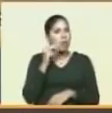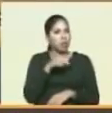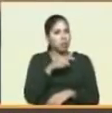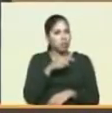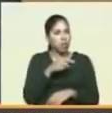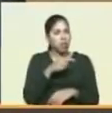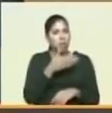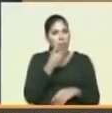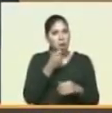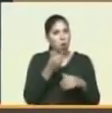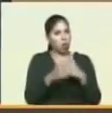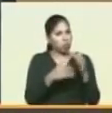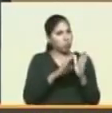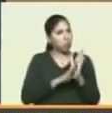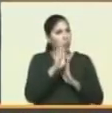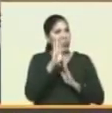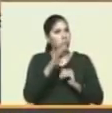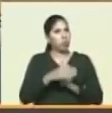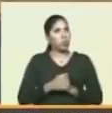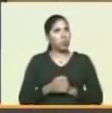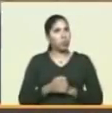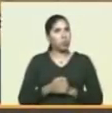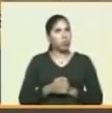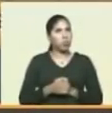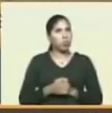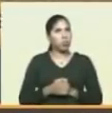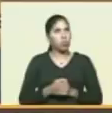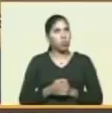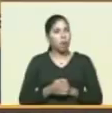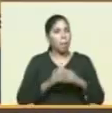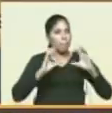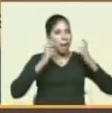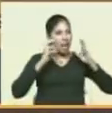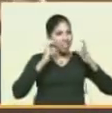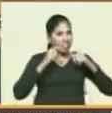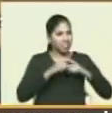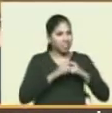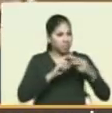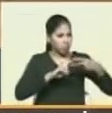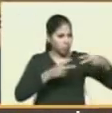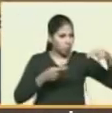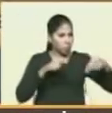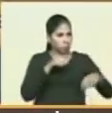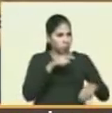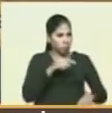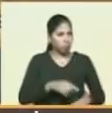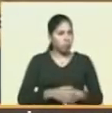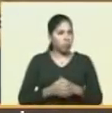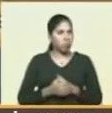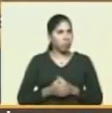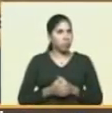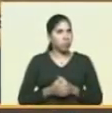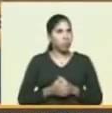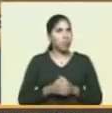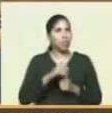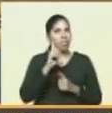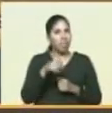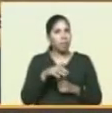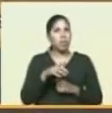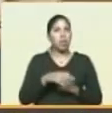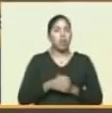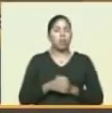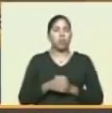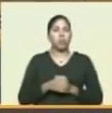mejorando semillas con genética nacional de maíz, tal como han venido haciendo los productores de papa de Guaraque, de Río